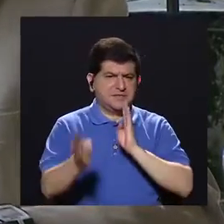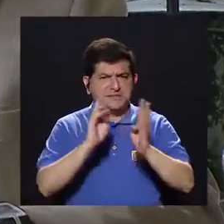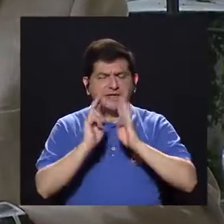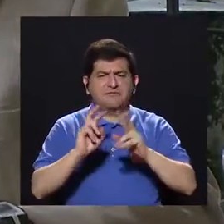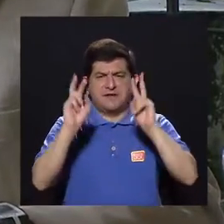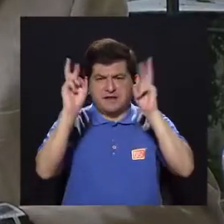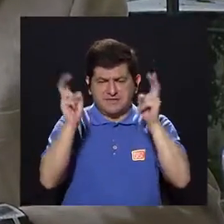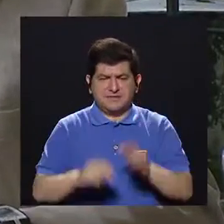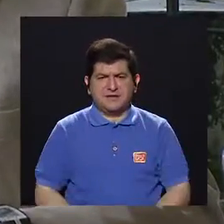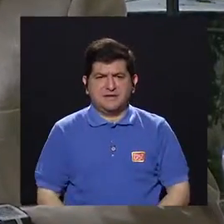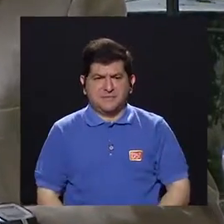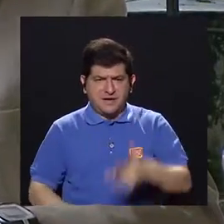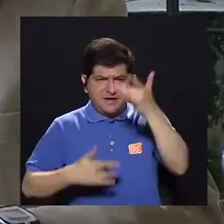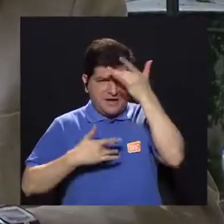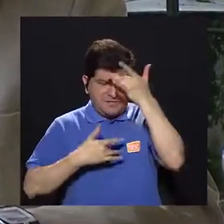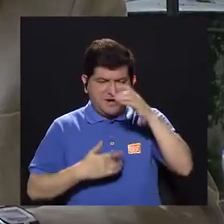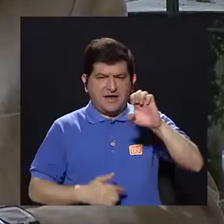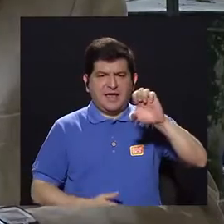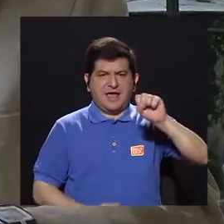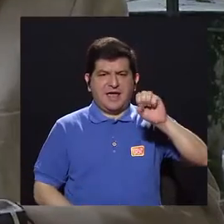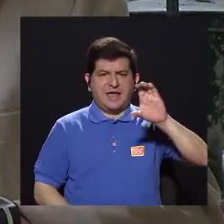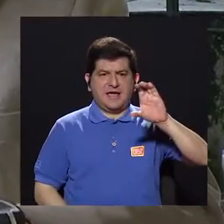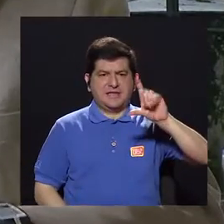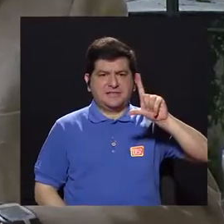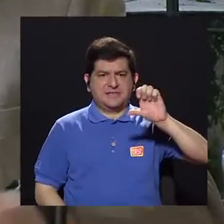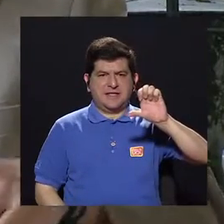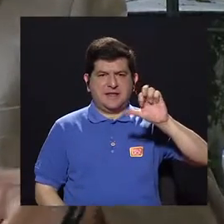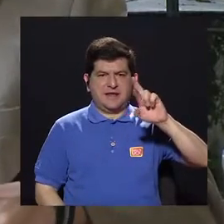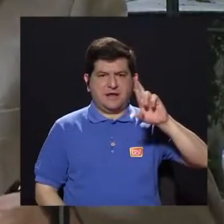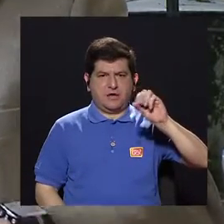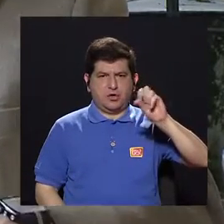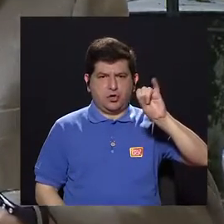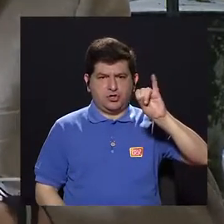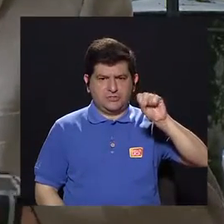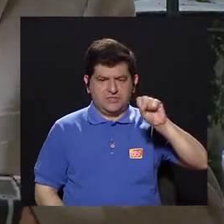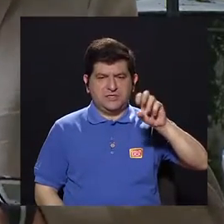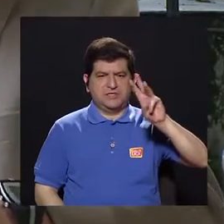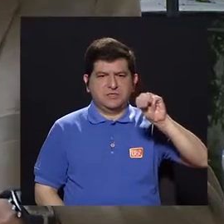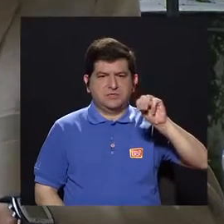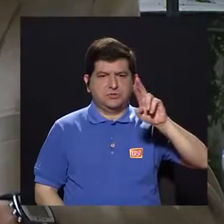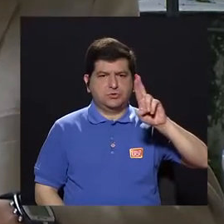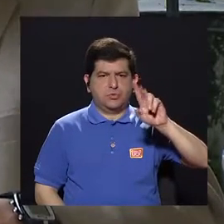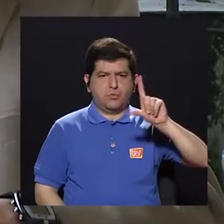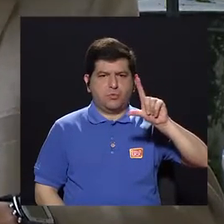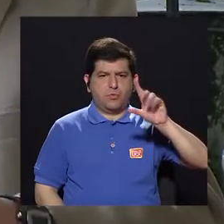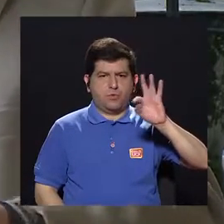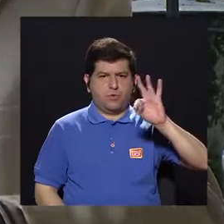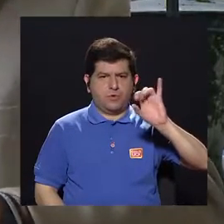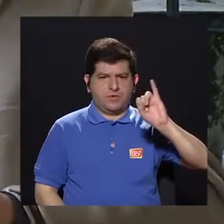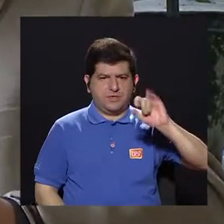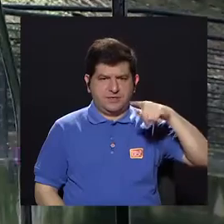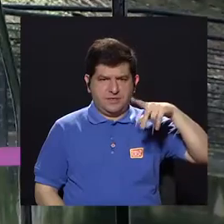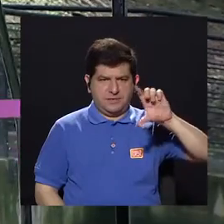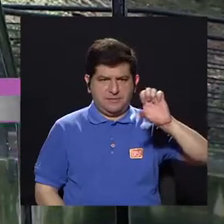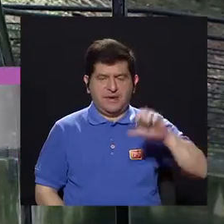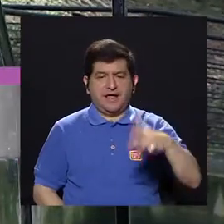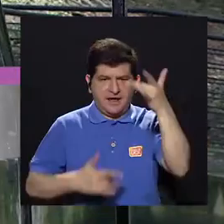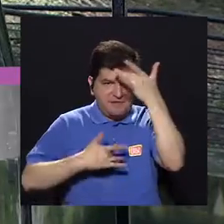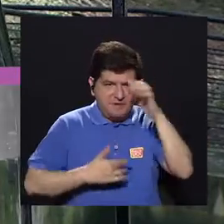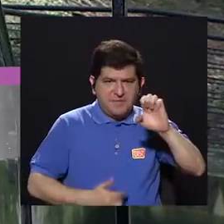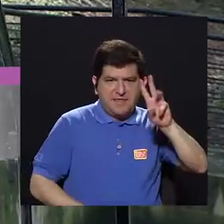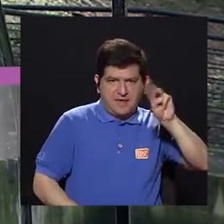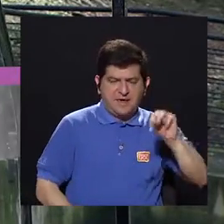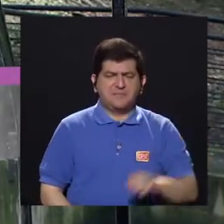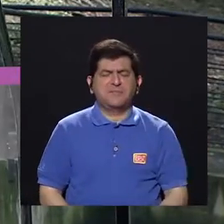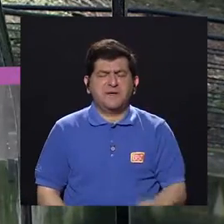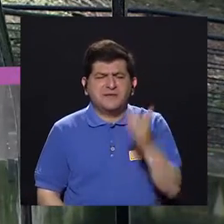y conversar acerca de la esclerosis múltiple con nuestro invitado. Queremos conocer cómo nos damos cuenta